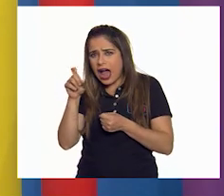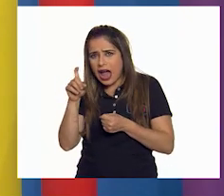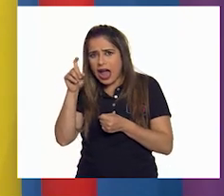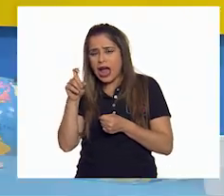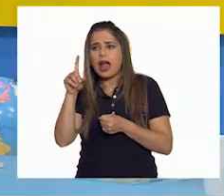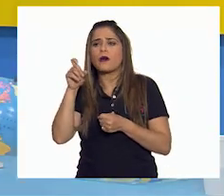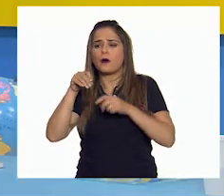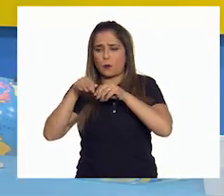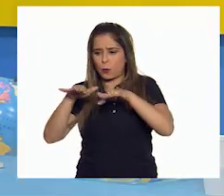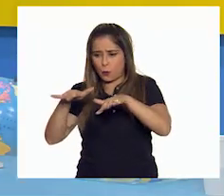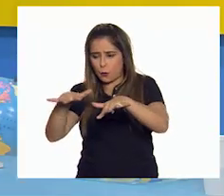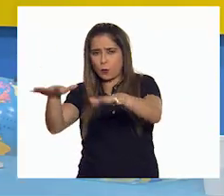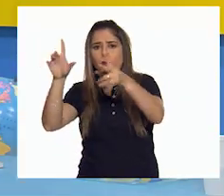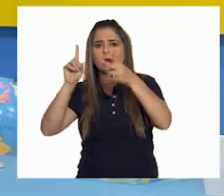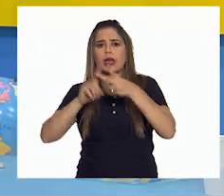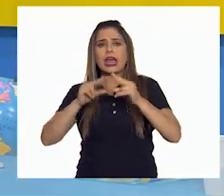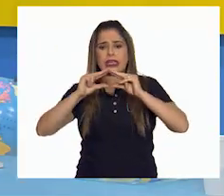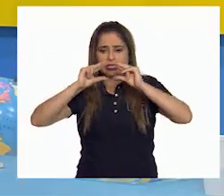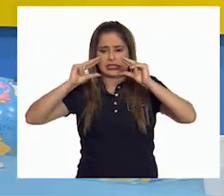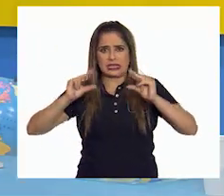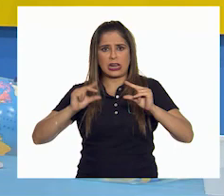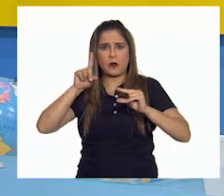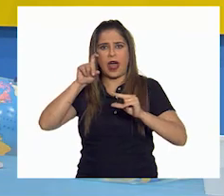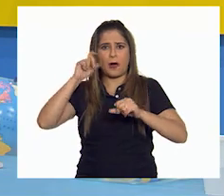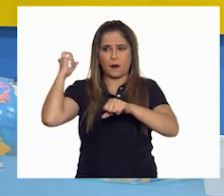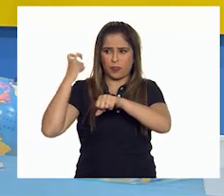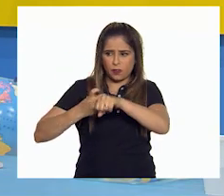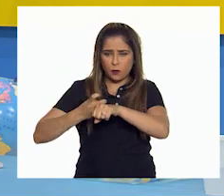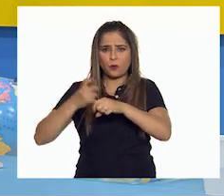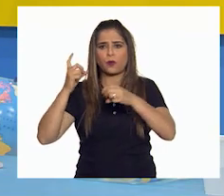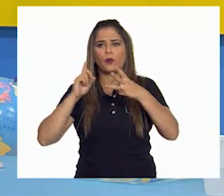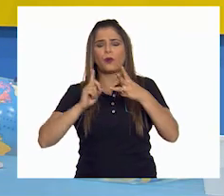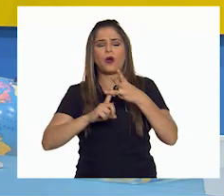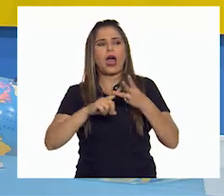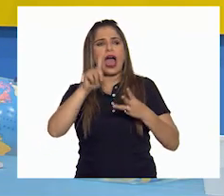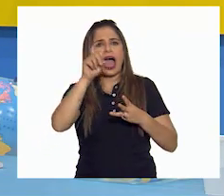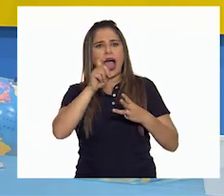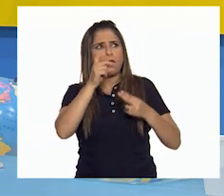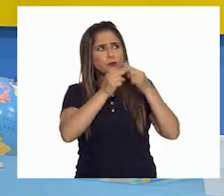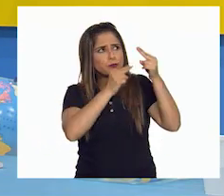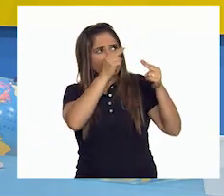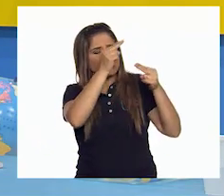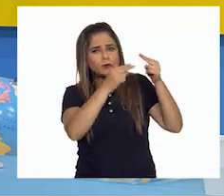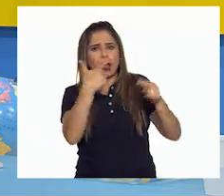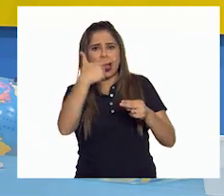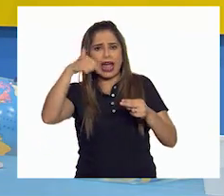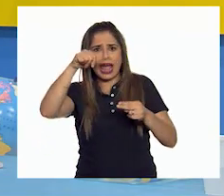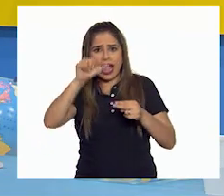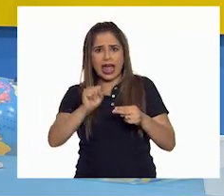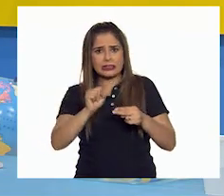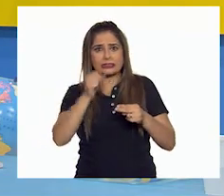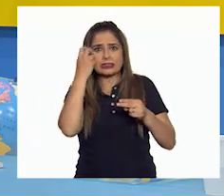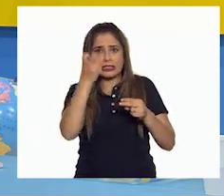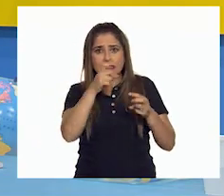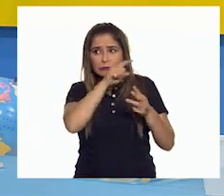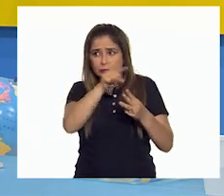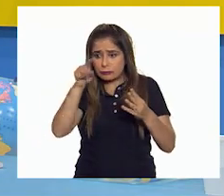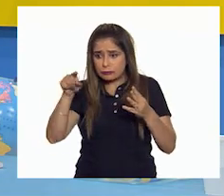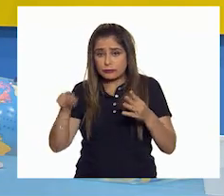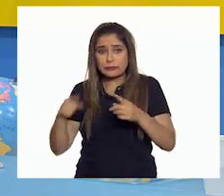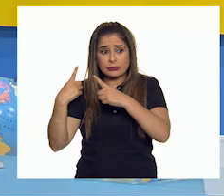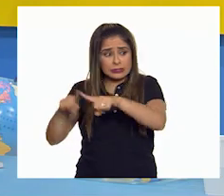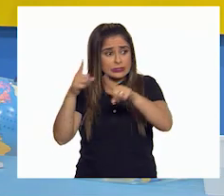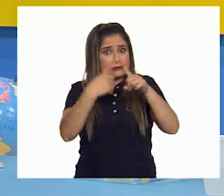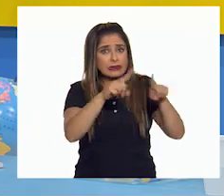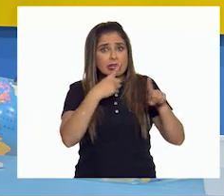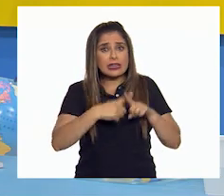gaseoso. Así es. Muy El bien. agua que está en este vaso pudo haber estado antes en un río o